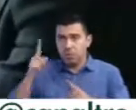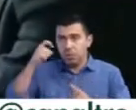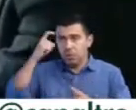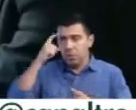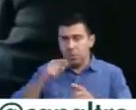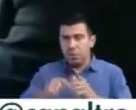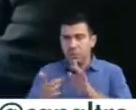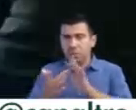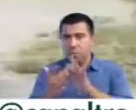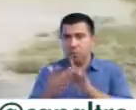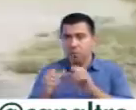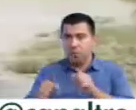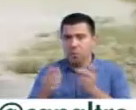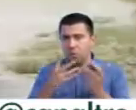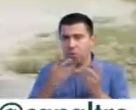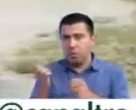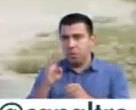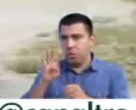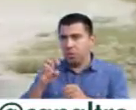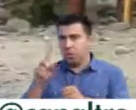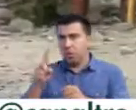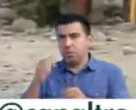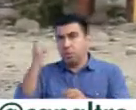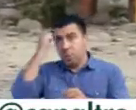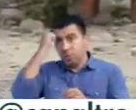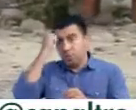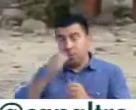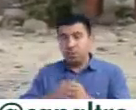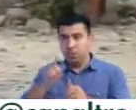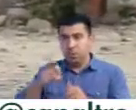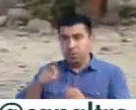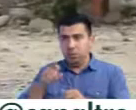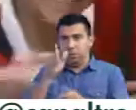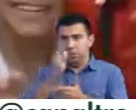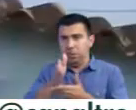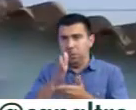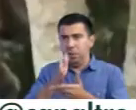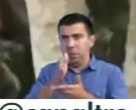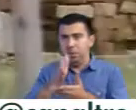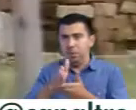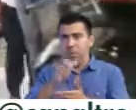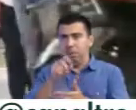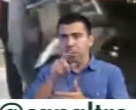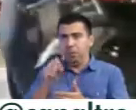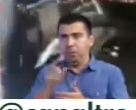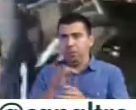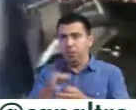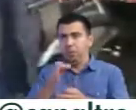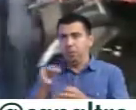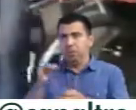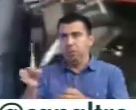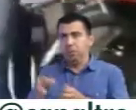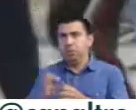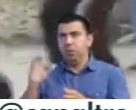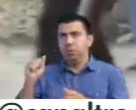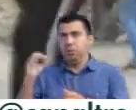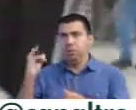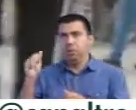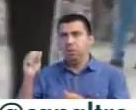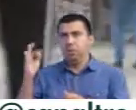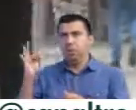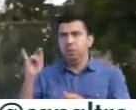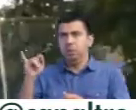contratar a los 991 profesores necesarios para cubrir los 11 municipios de la zona del catatumbo algo que